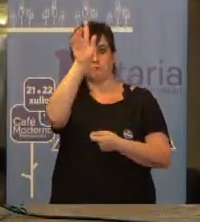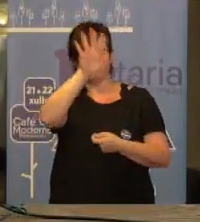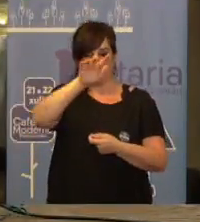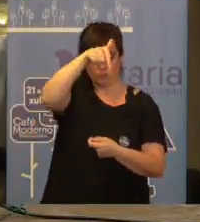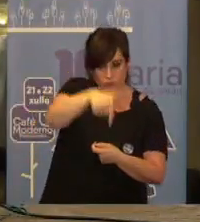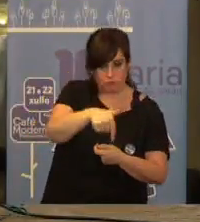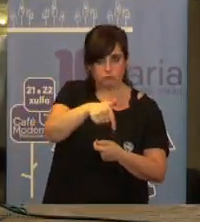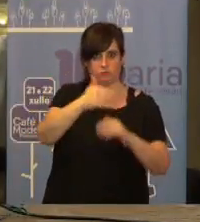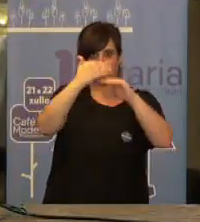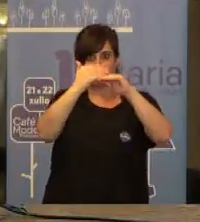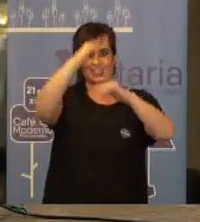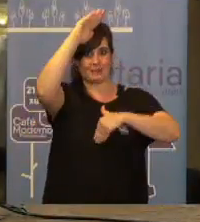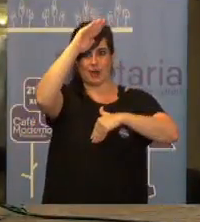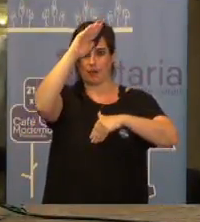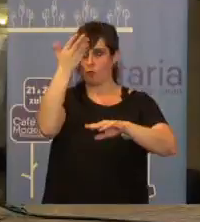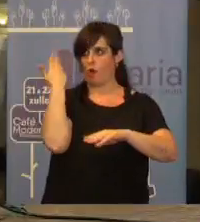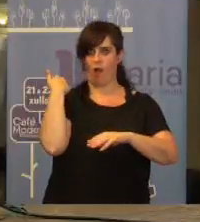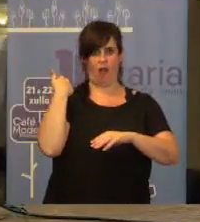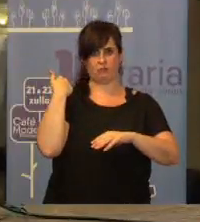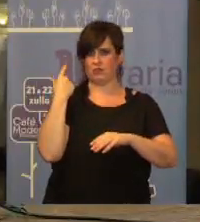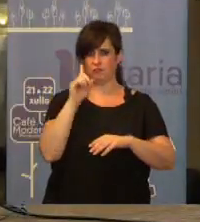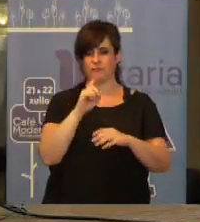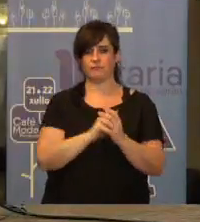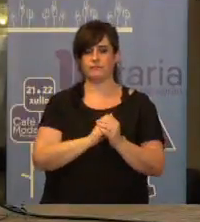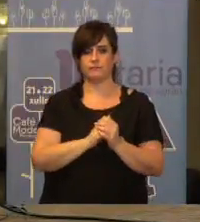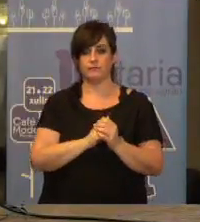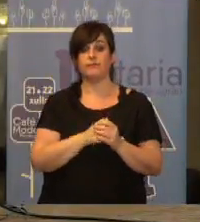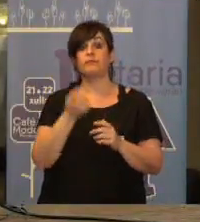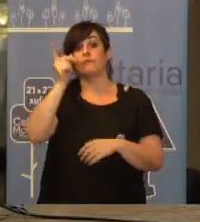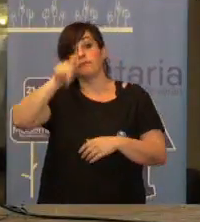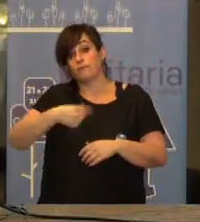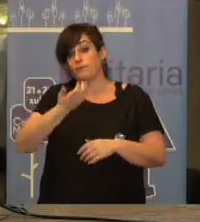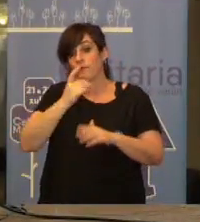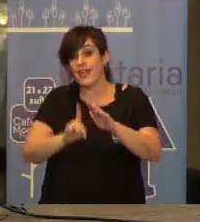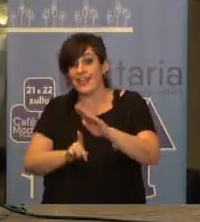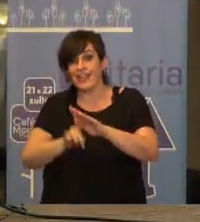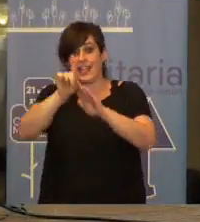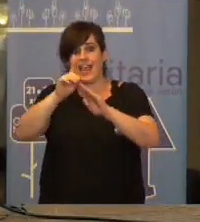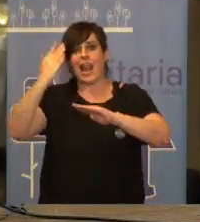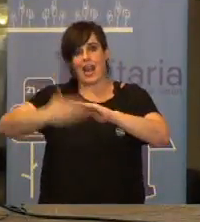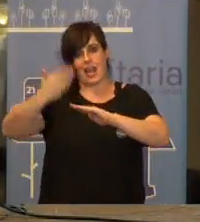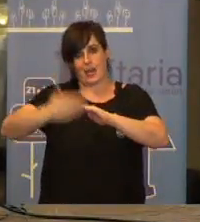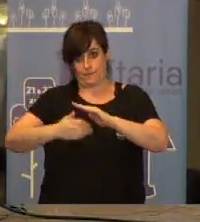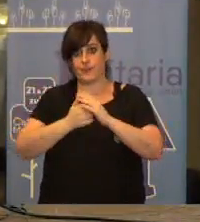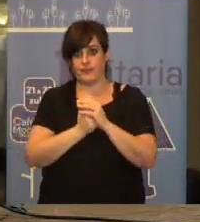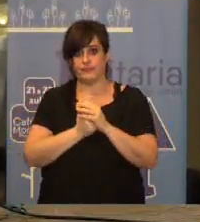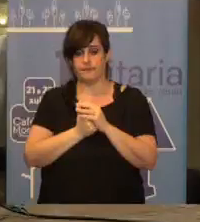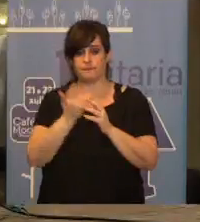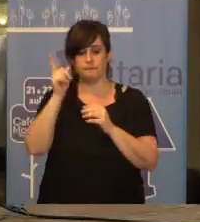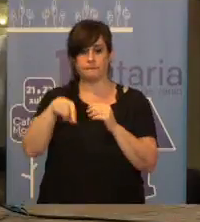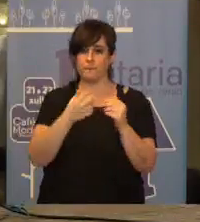sin precedentes, como non houve no pasado. Falamos tamén dos límites de crecimento, é dicir, do infarto ecolóxico, da imposibilidade de